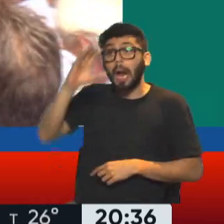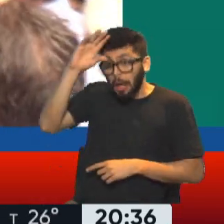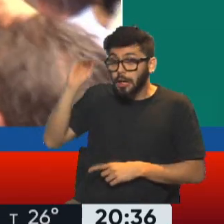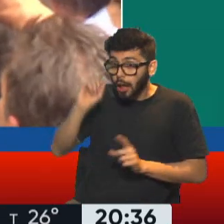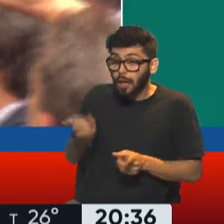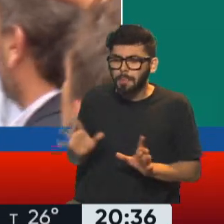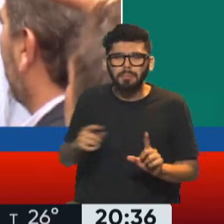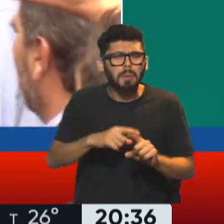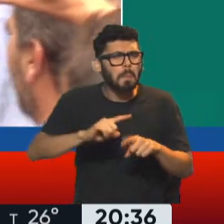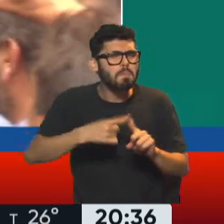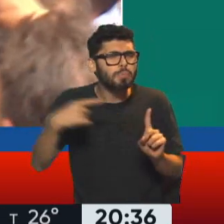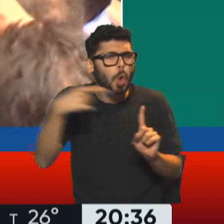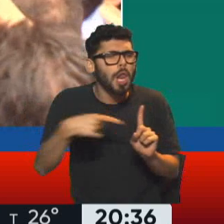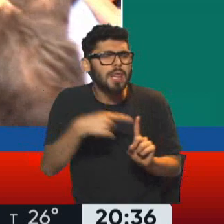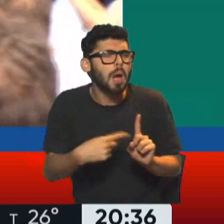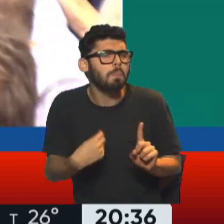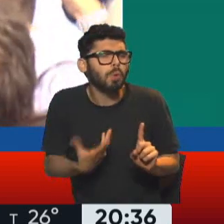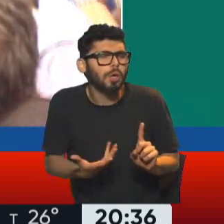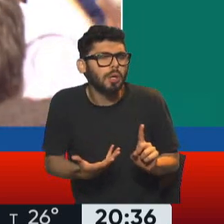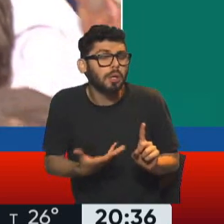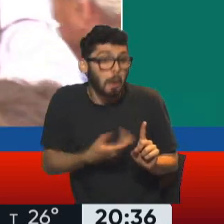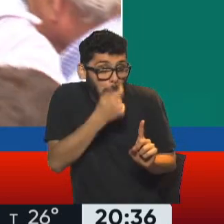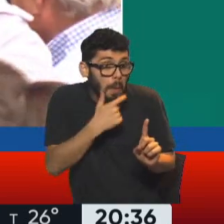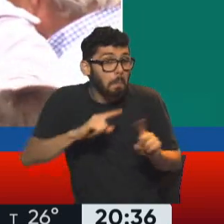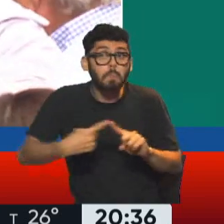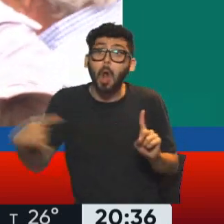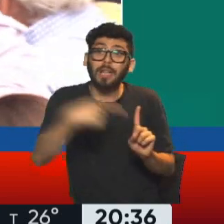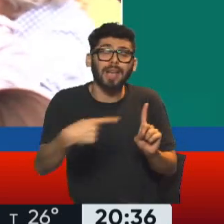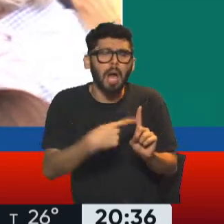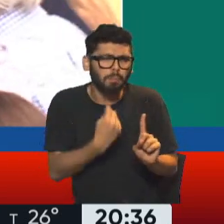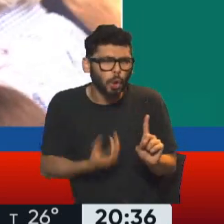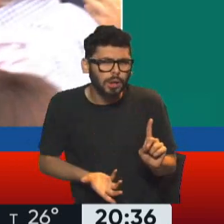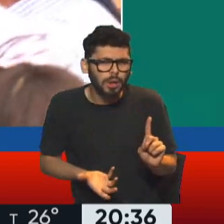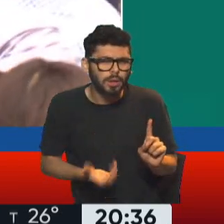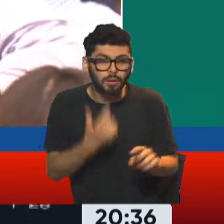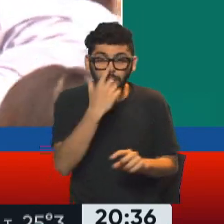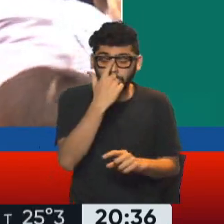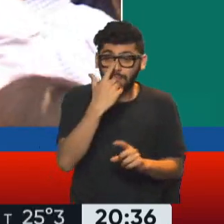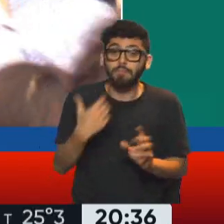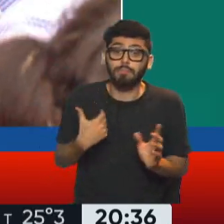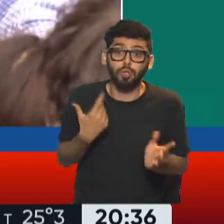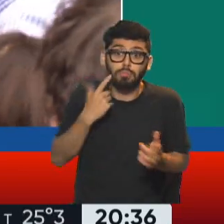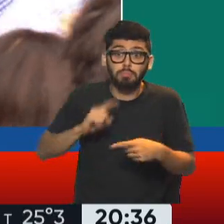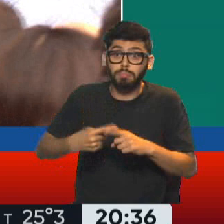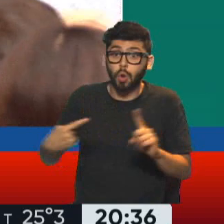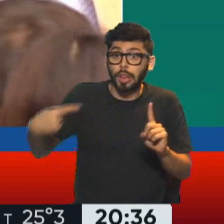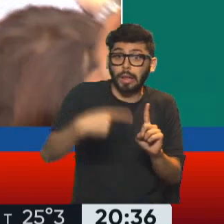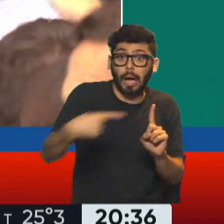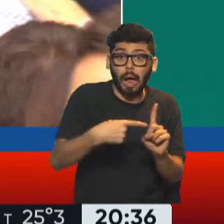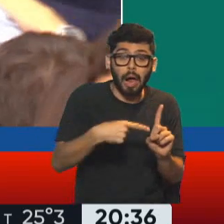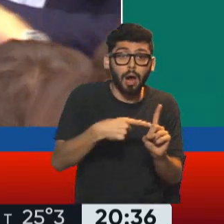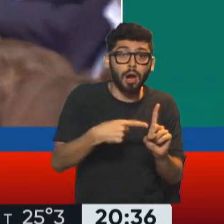sufre. ¿Por qué sufre persecución política? ¿Cuál sería la persecución política en el caso de Macri? Yo creo que sufre persecución política porque se